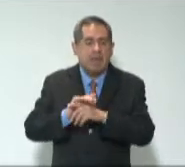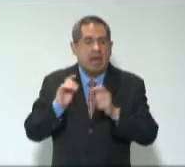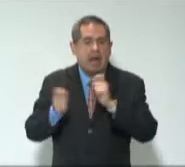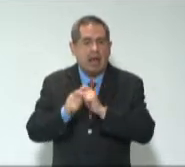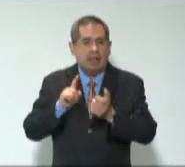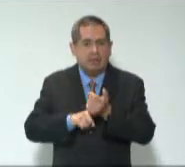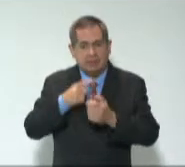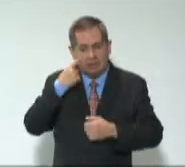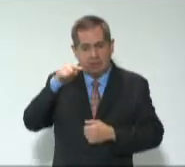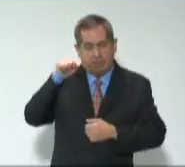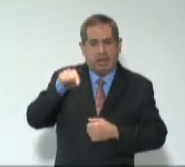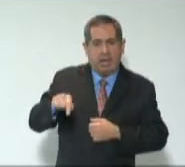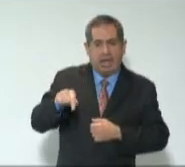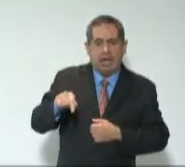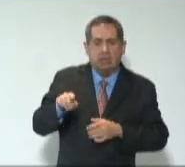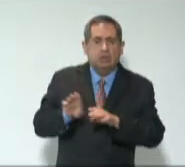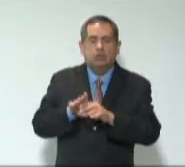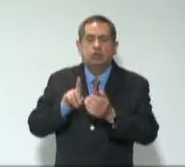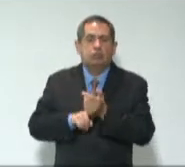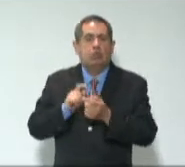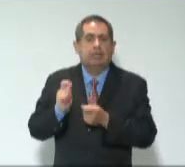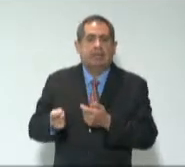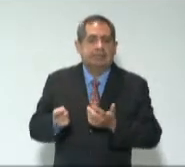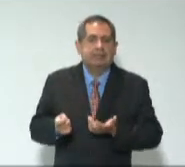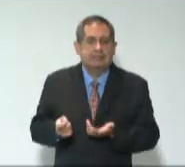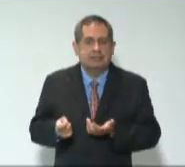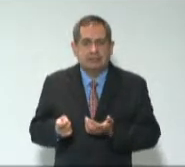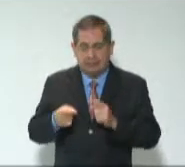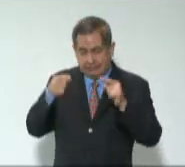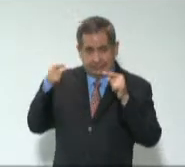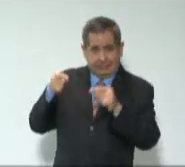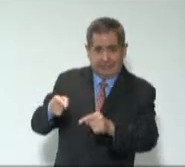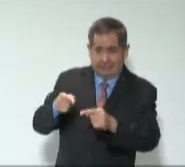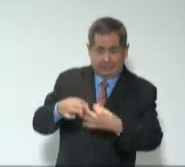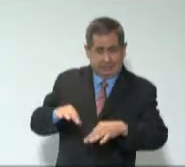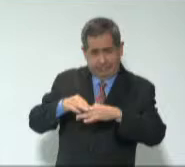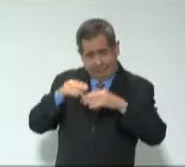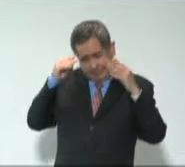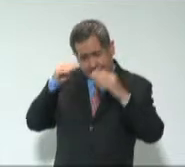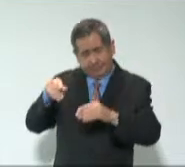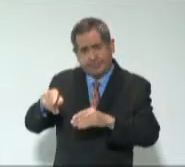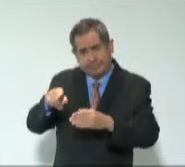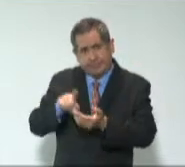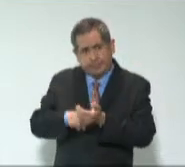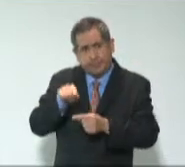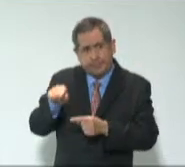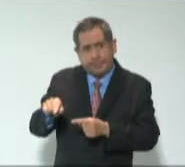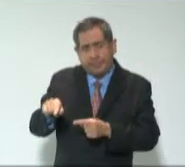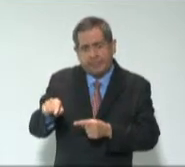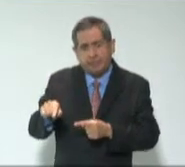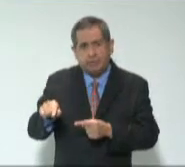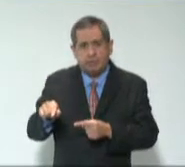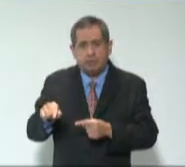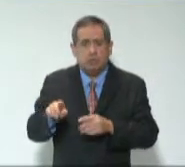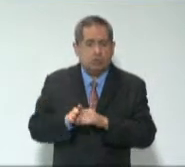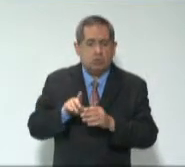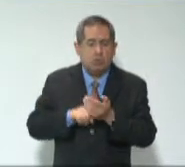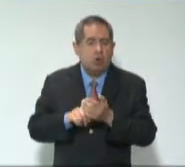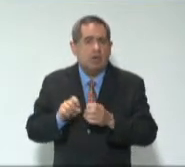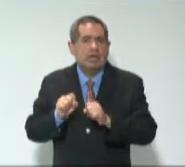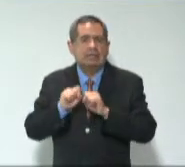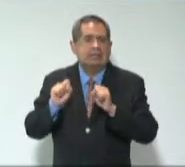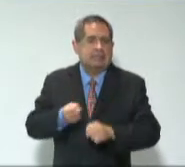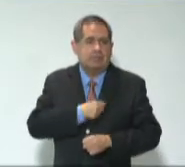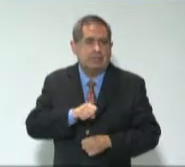atención hacia un modelo donde estén en el centro de todo lo que nosotros eh hagamos en el sistema de salud